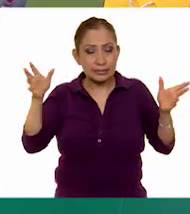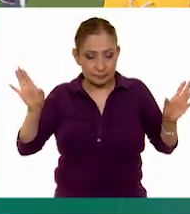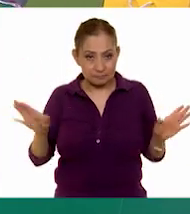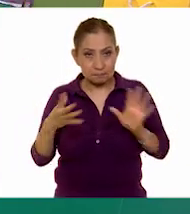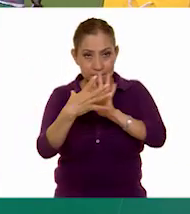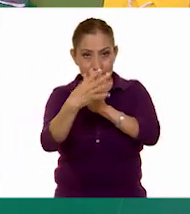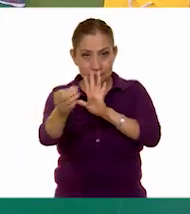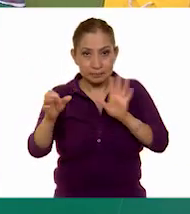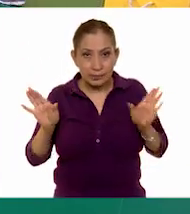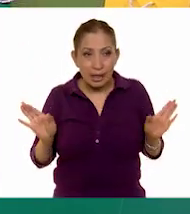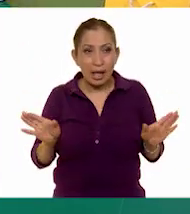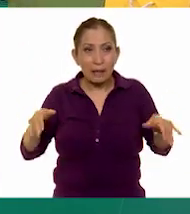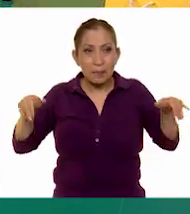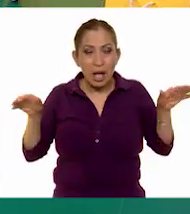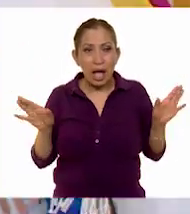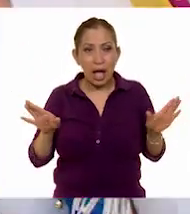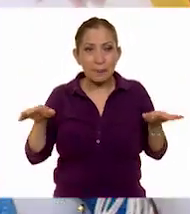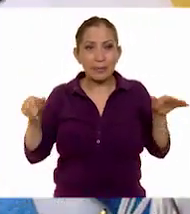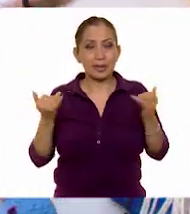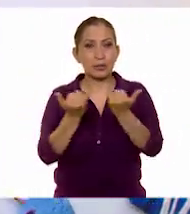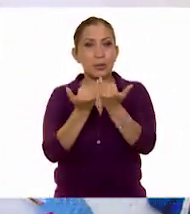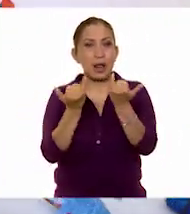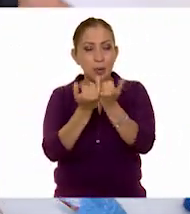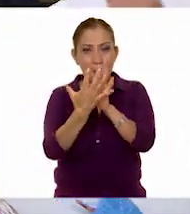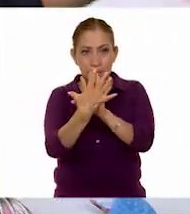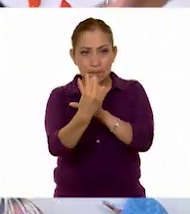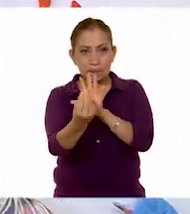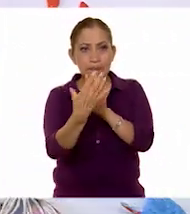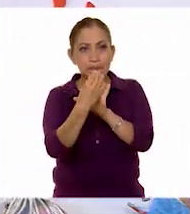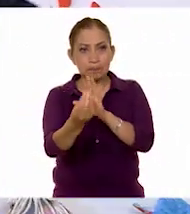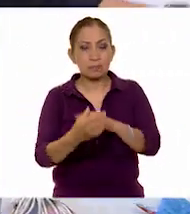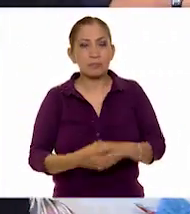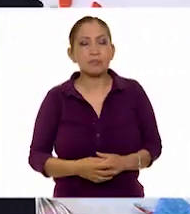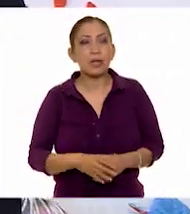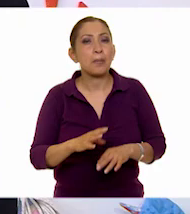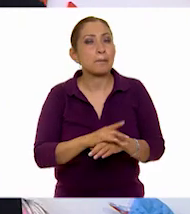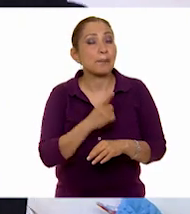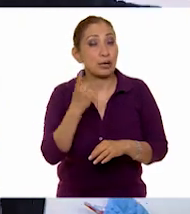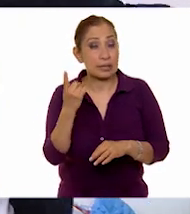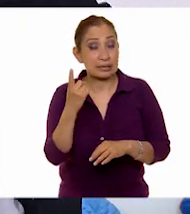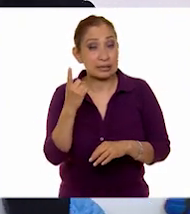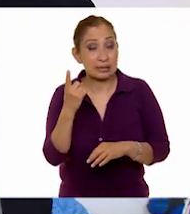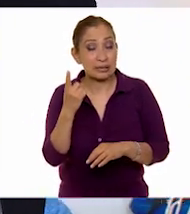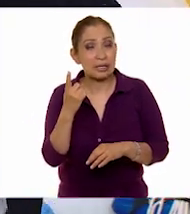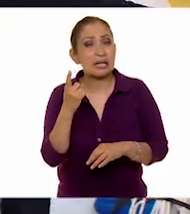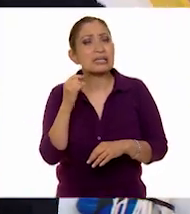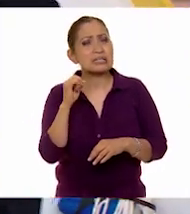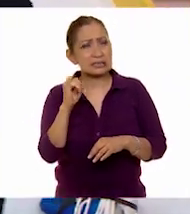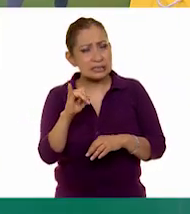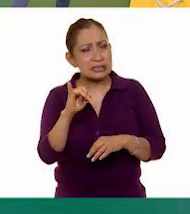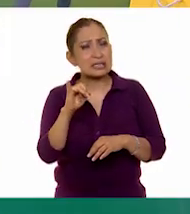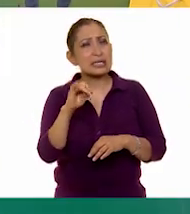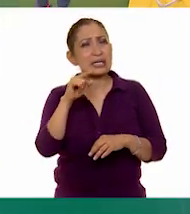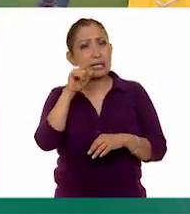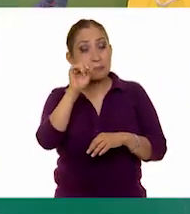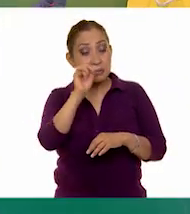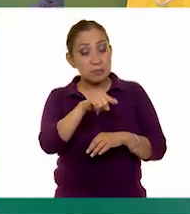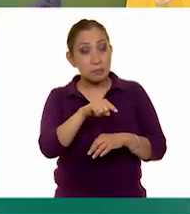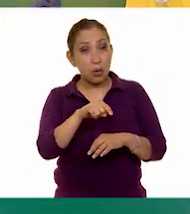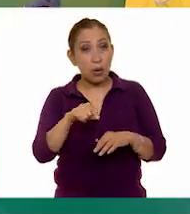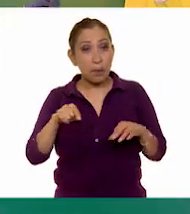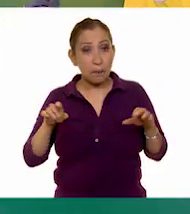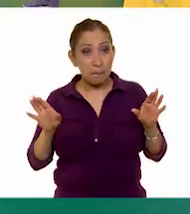los pájaros? Así. Exactamente. Porque aunque sean los